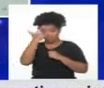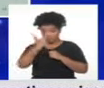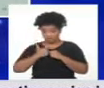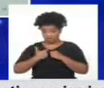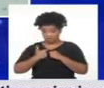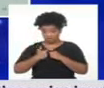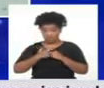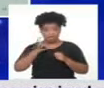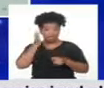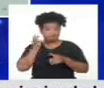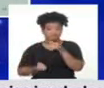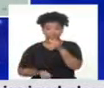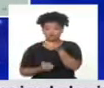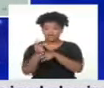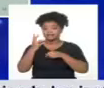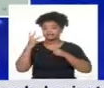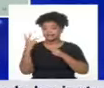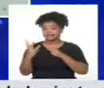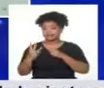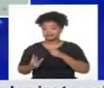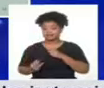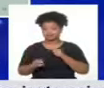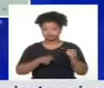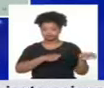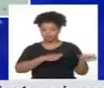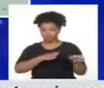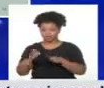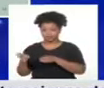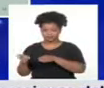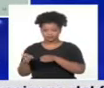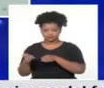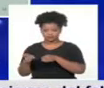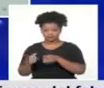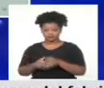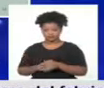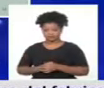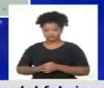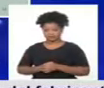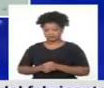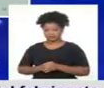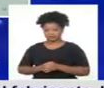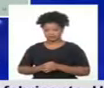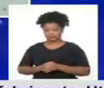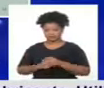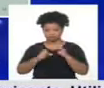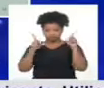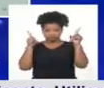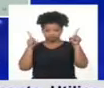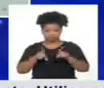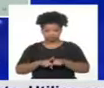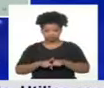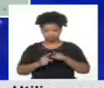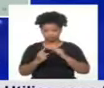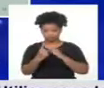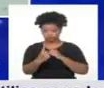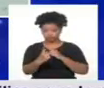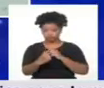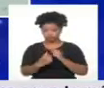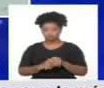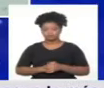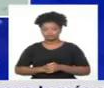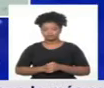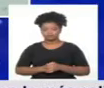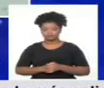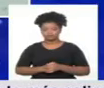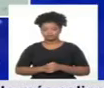3 cada uno y Venezuela con 1. Camagüey logra disminuir en 12 el número de casos